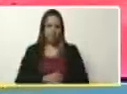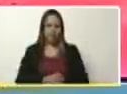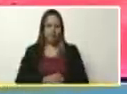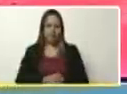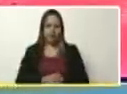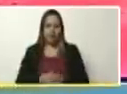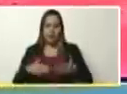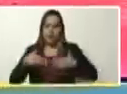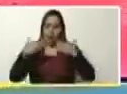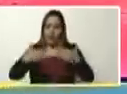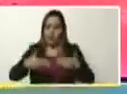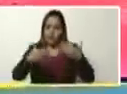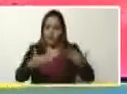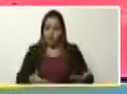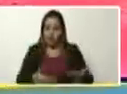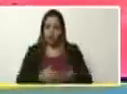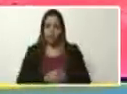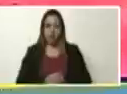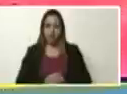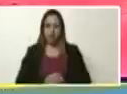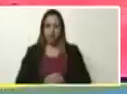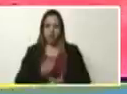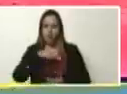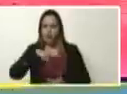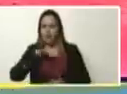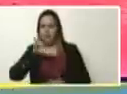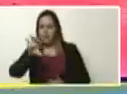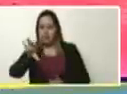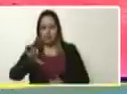para el avance de nuestra patria.